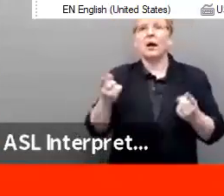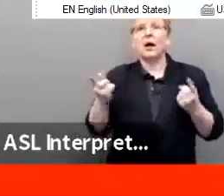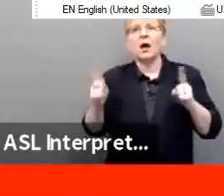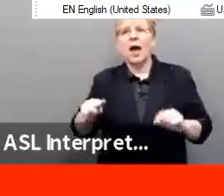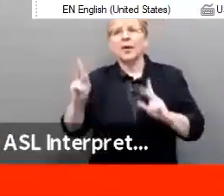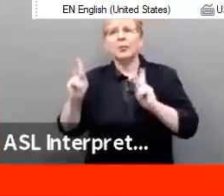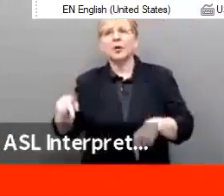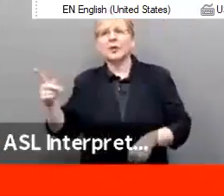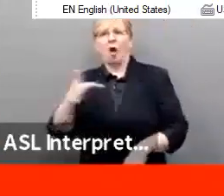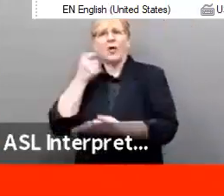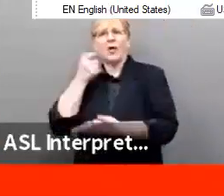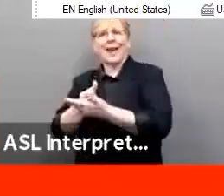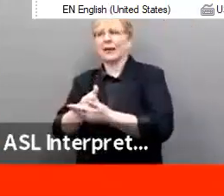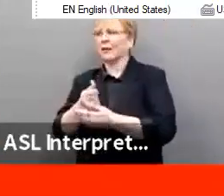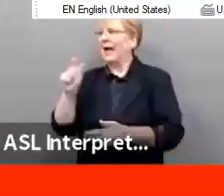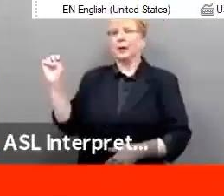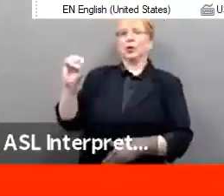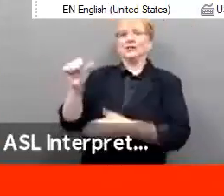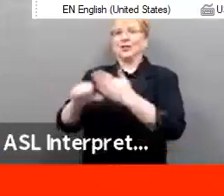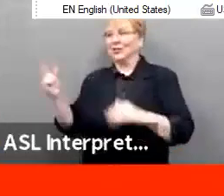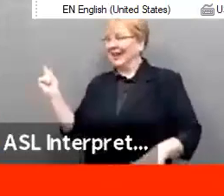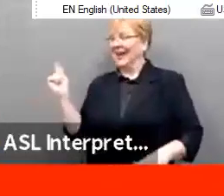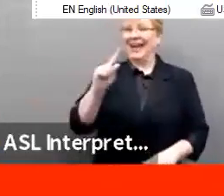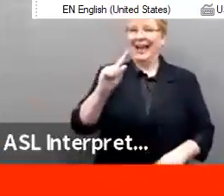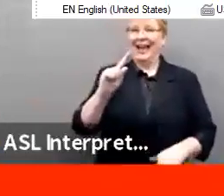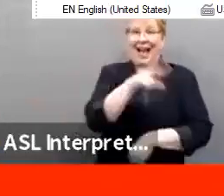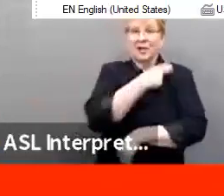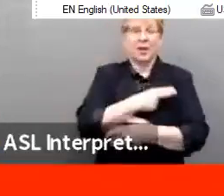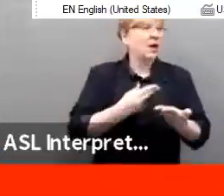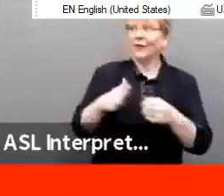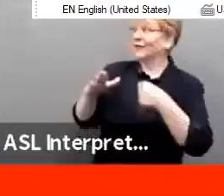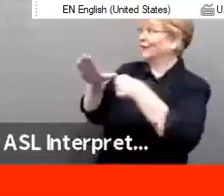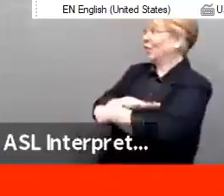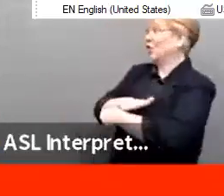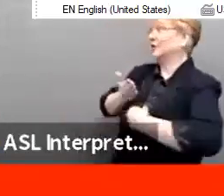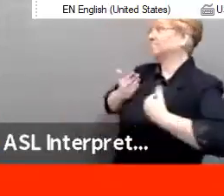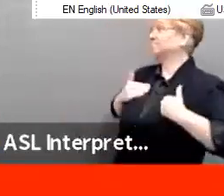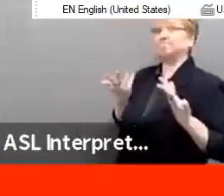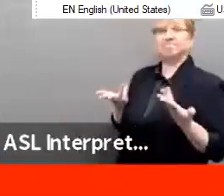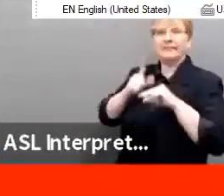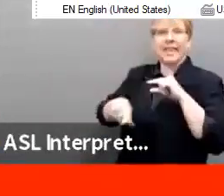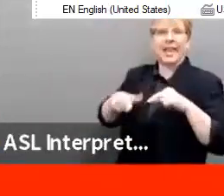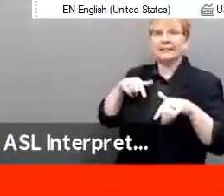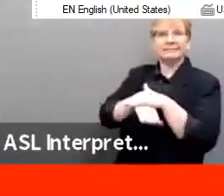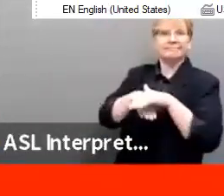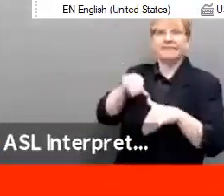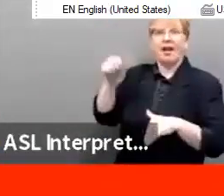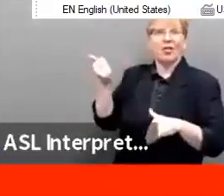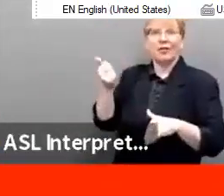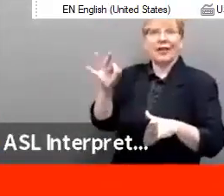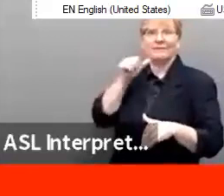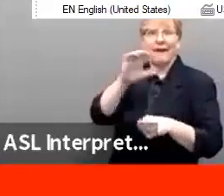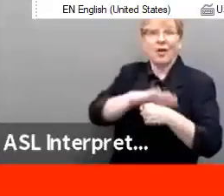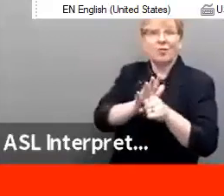ahí. Ahora podemos ver que ahí nos dirigimos a una crisis de atención en los hospitales, es lo que la